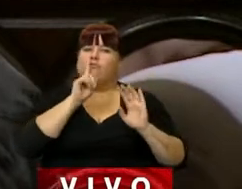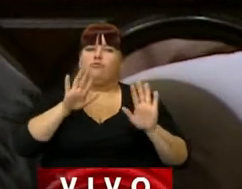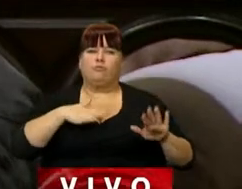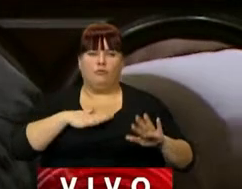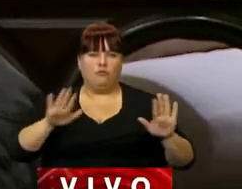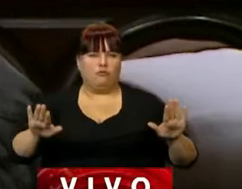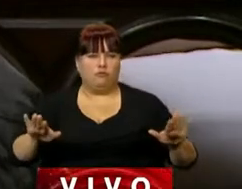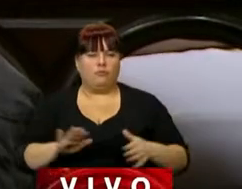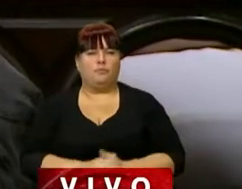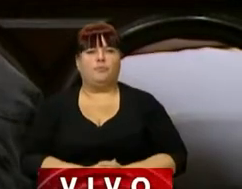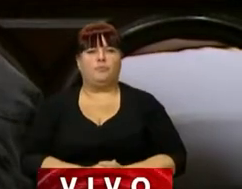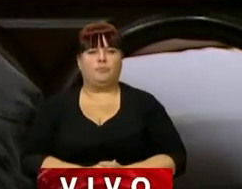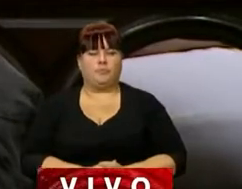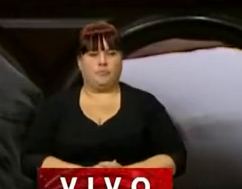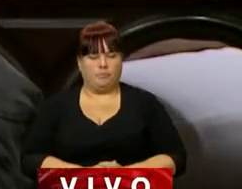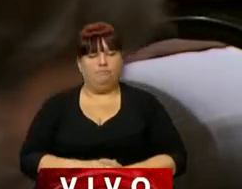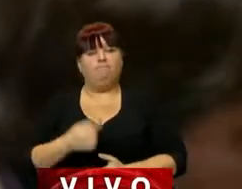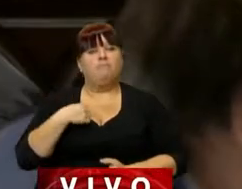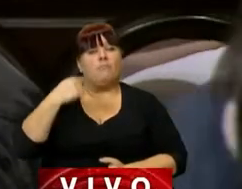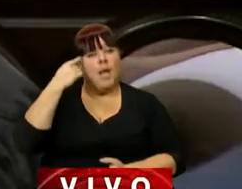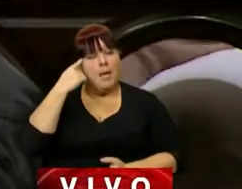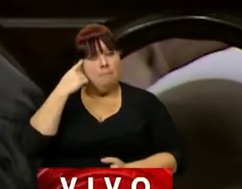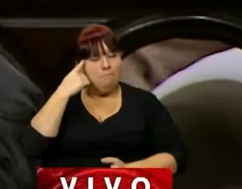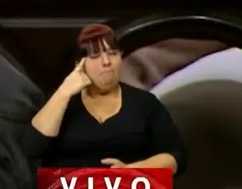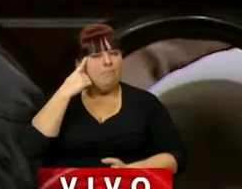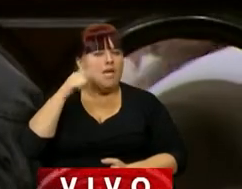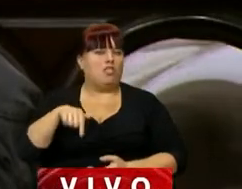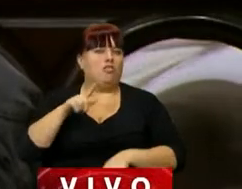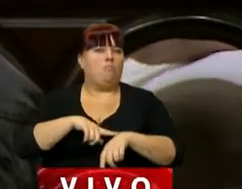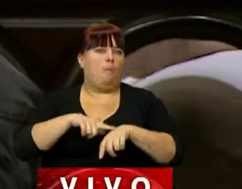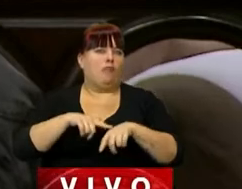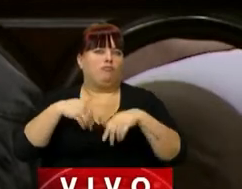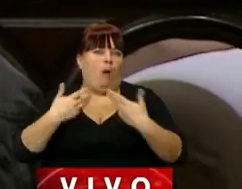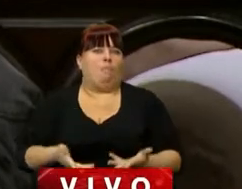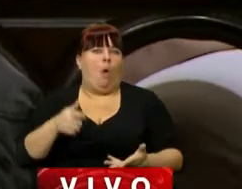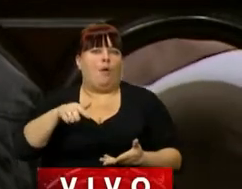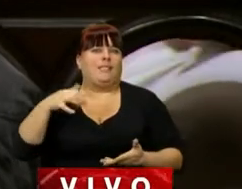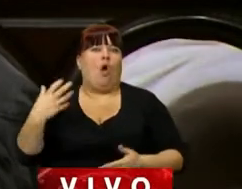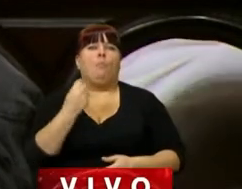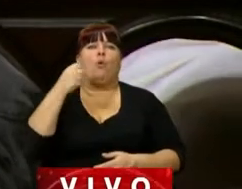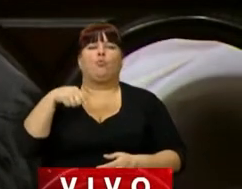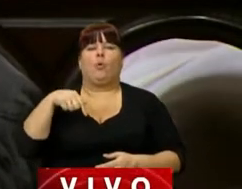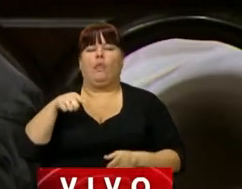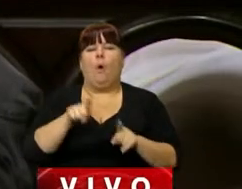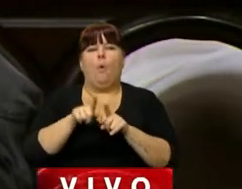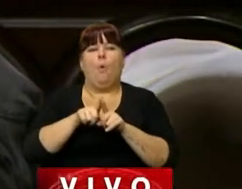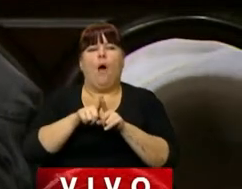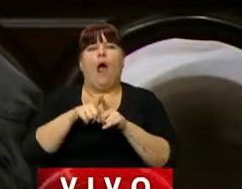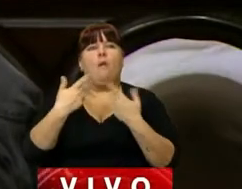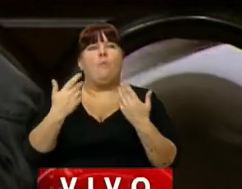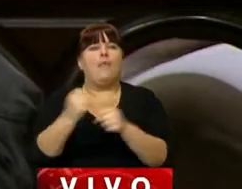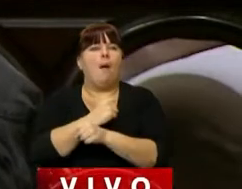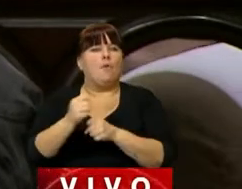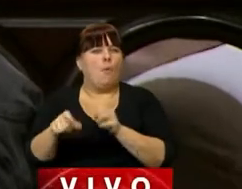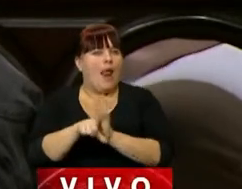Silencio, por favor. Creo que tenemos la oportunidad de aprobar una